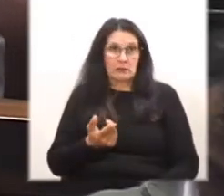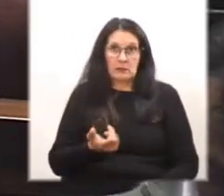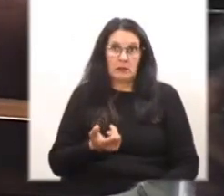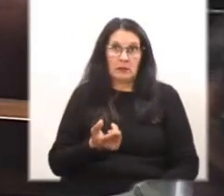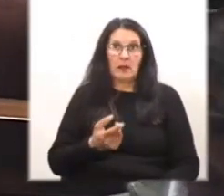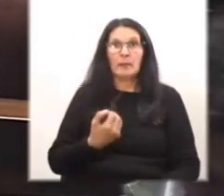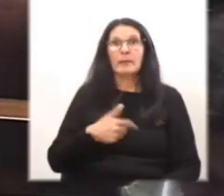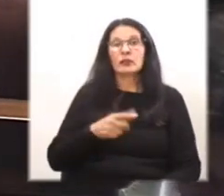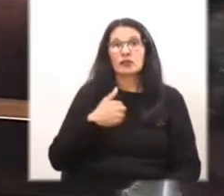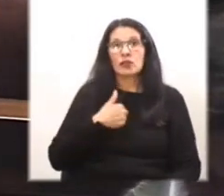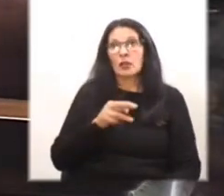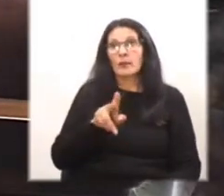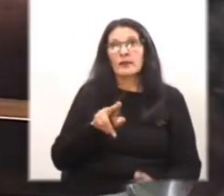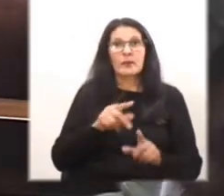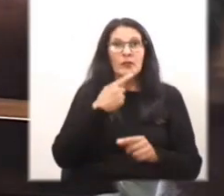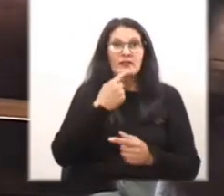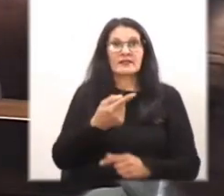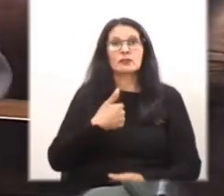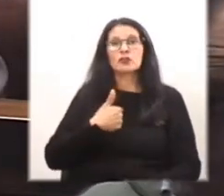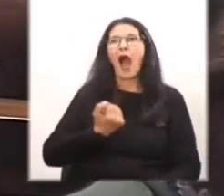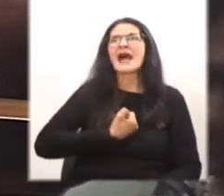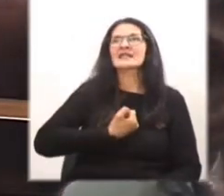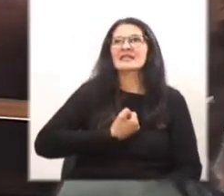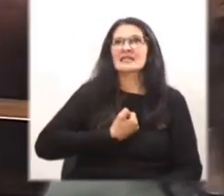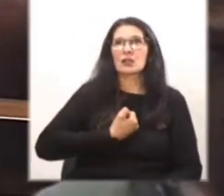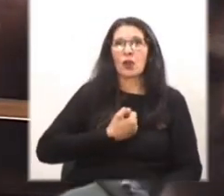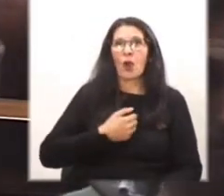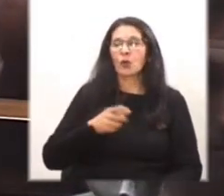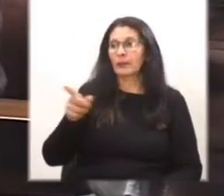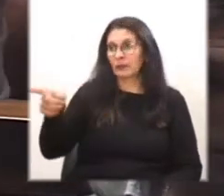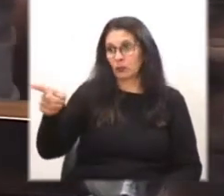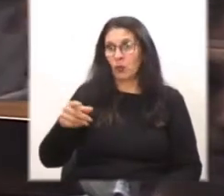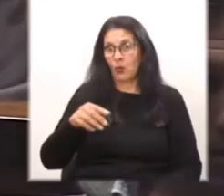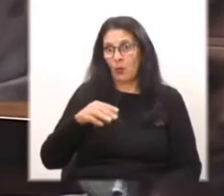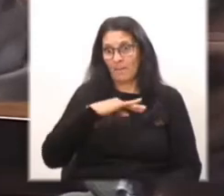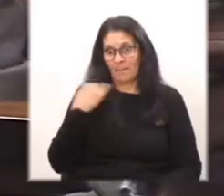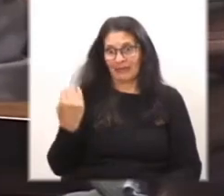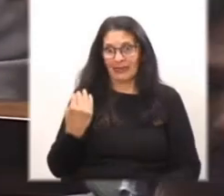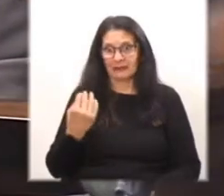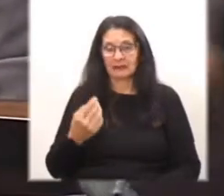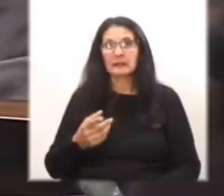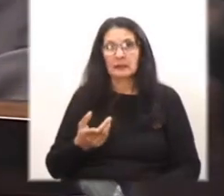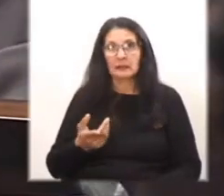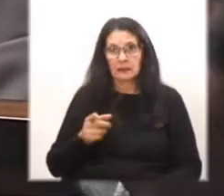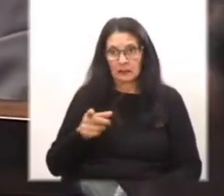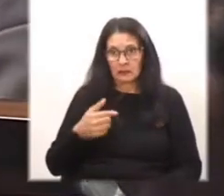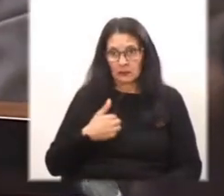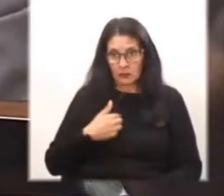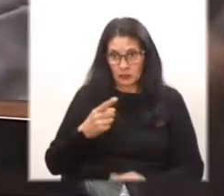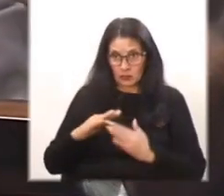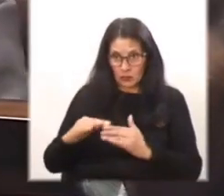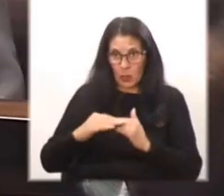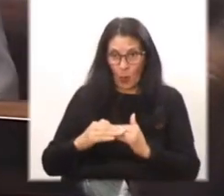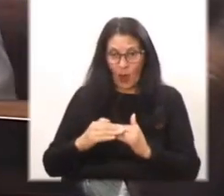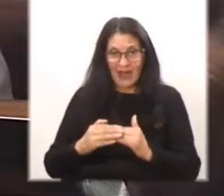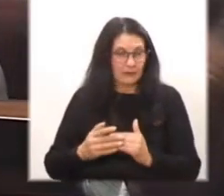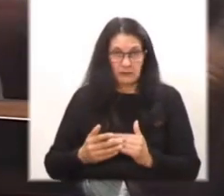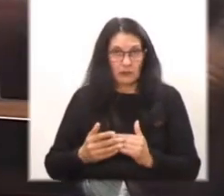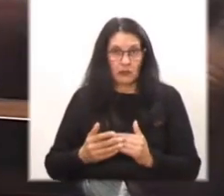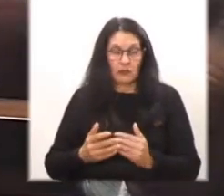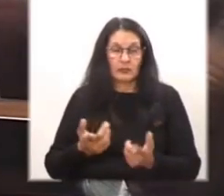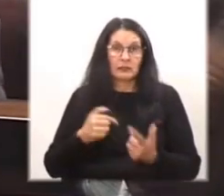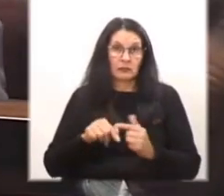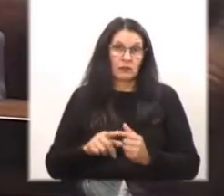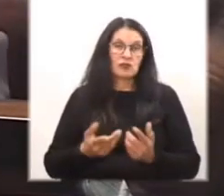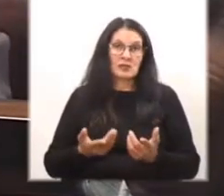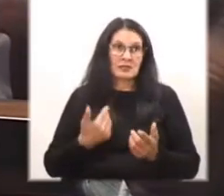también mataste, bueno, entonces somos todos asesinos. No. El hacerse cargo significa estar a la altura de lo